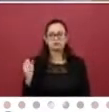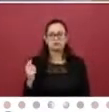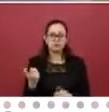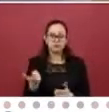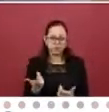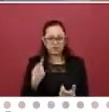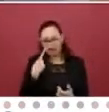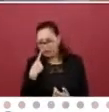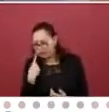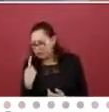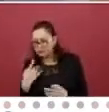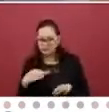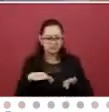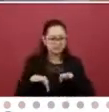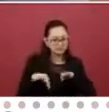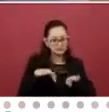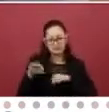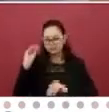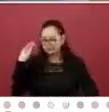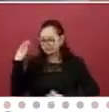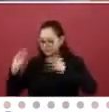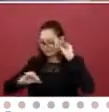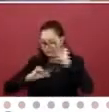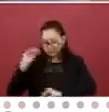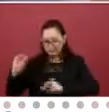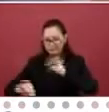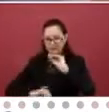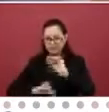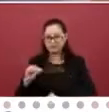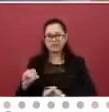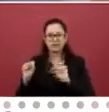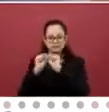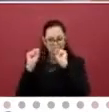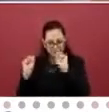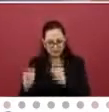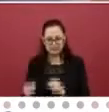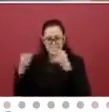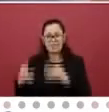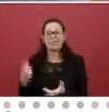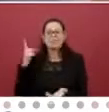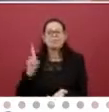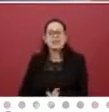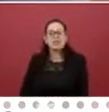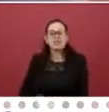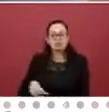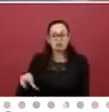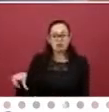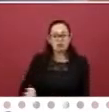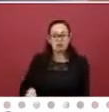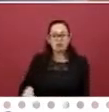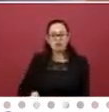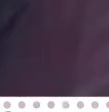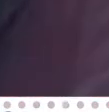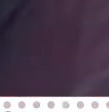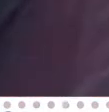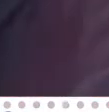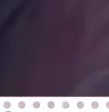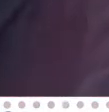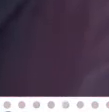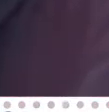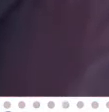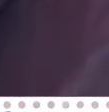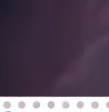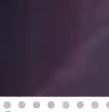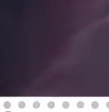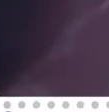existe en la nueva administración un diagnóstico compartido sobre cuáles son los ejes, las líneas,